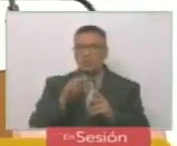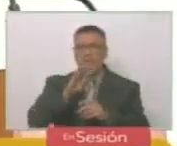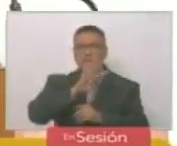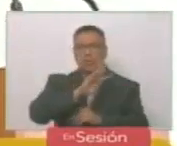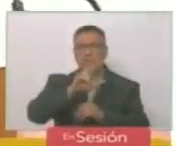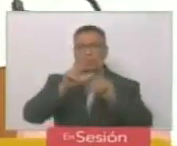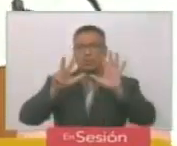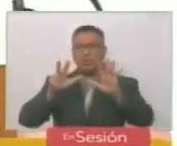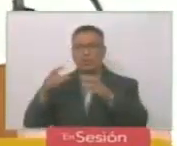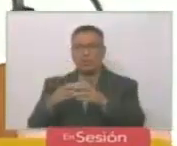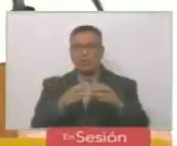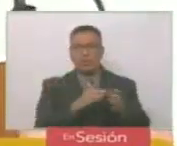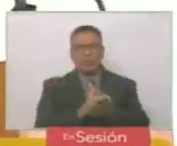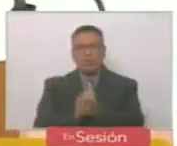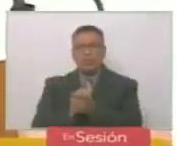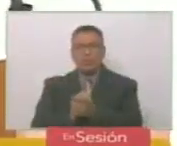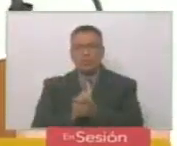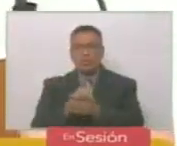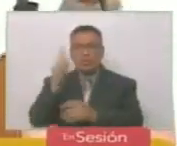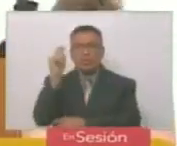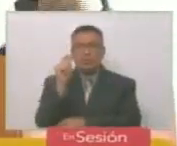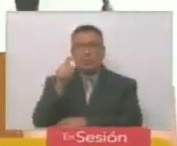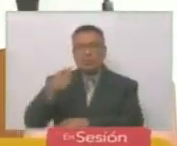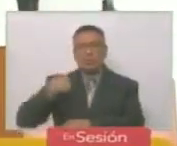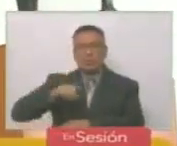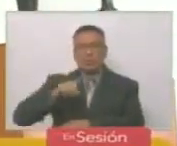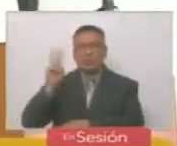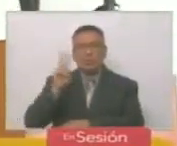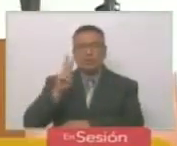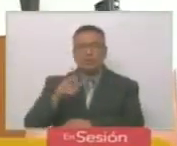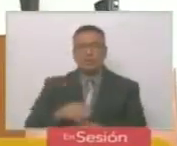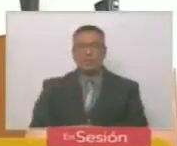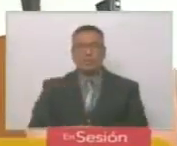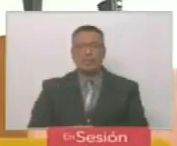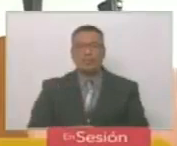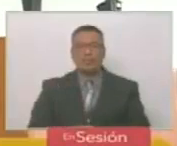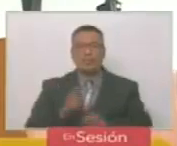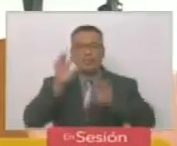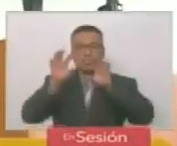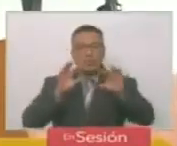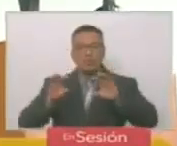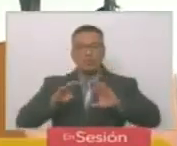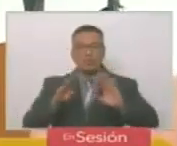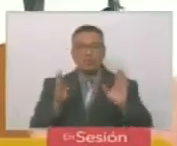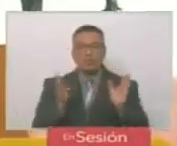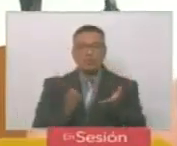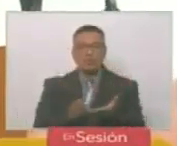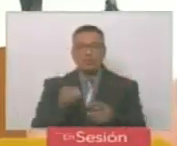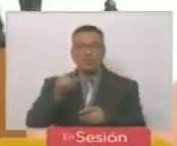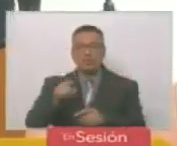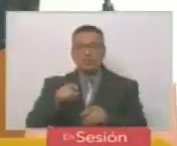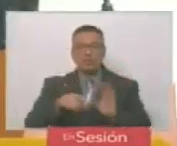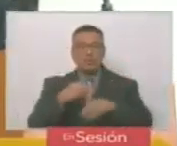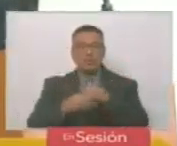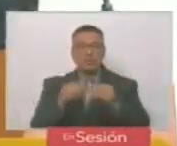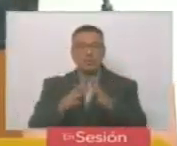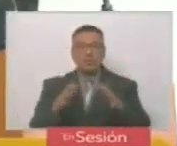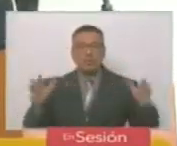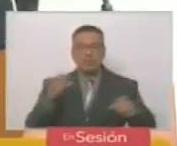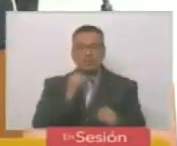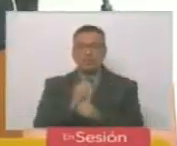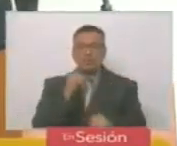48 grupos de amistad parlamentaria tiene Venezuela con países del mundo, y eso demuestra la gran